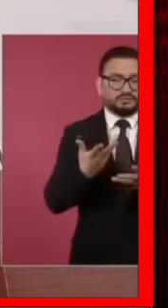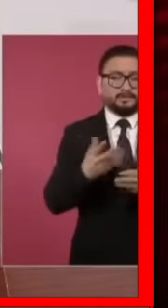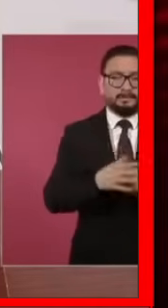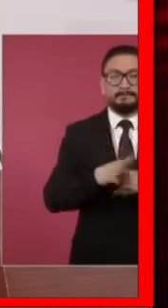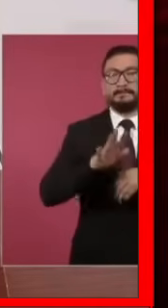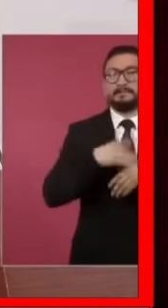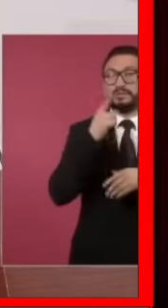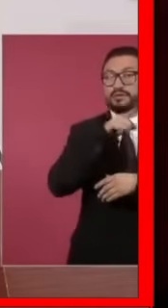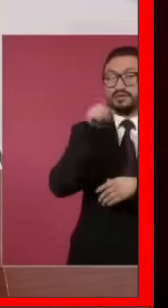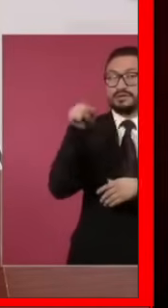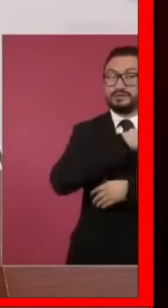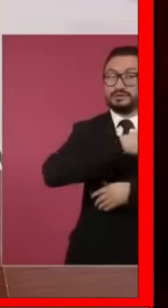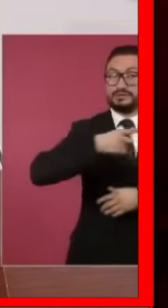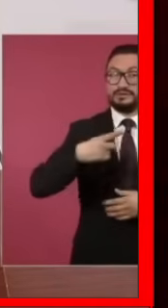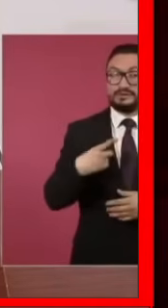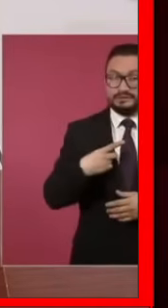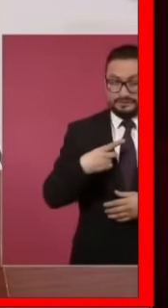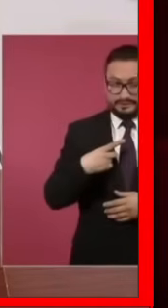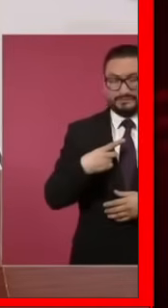porque ellos tendrían